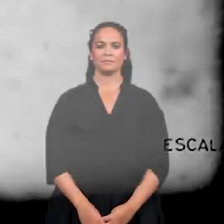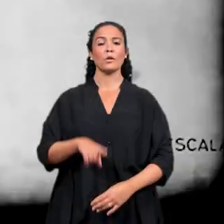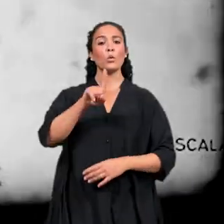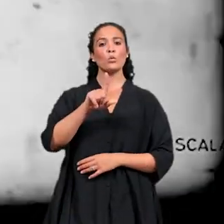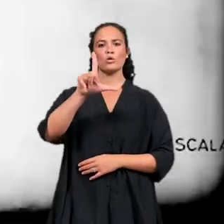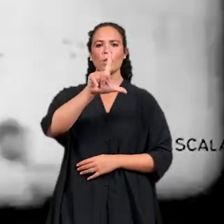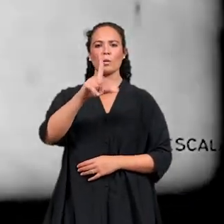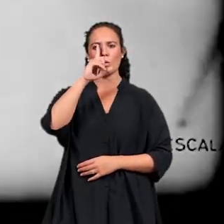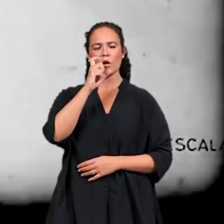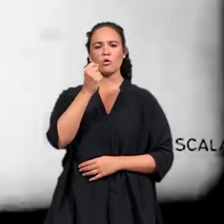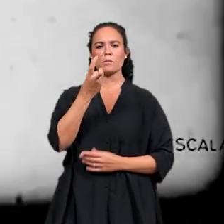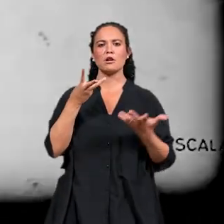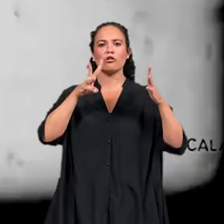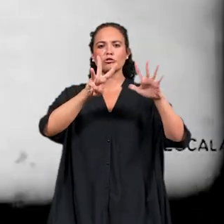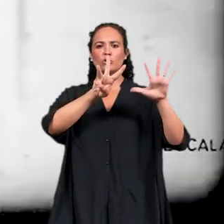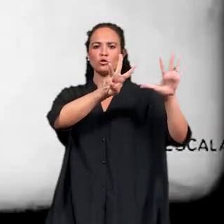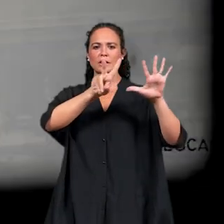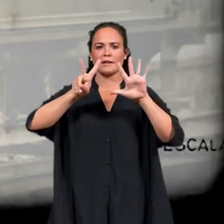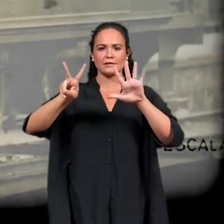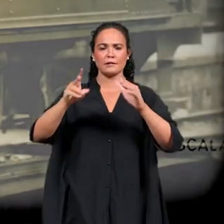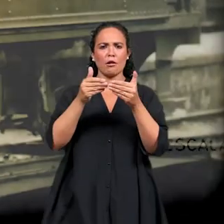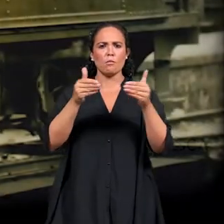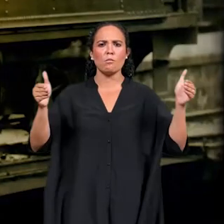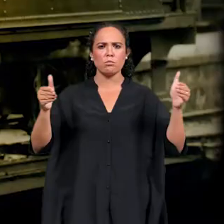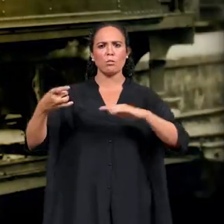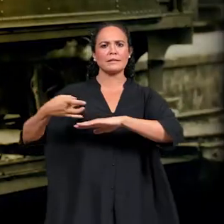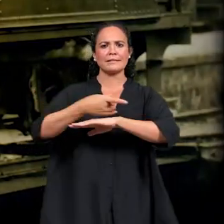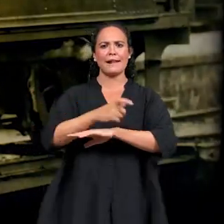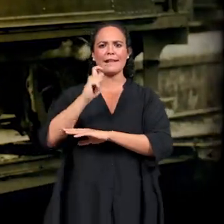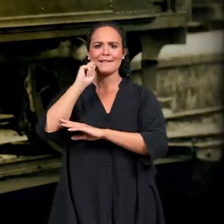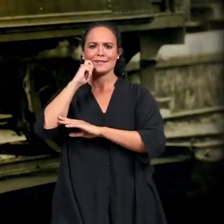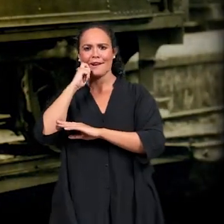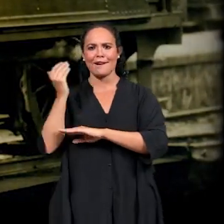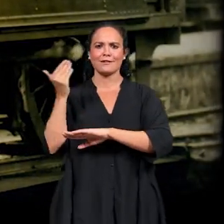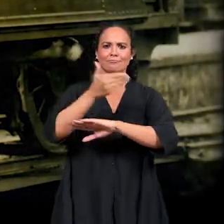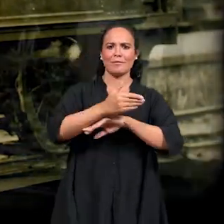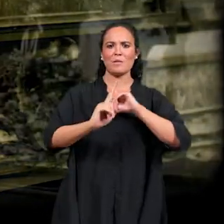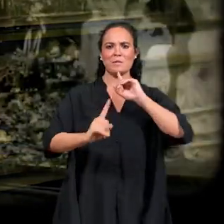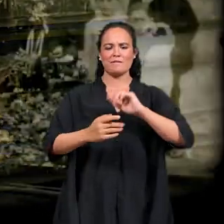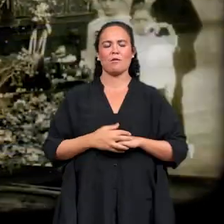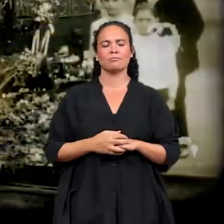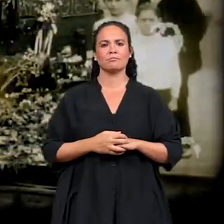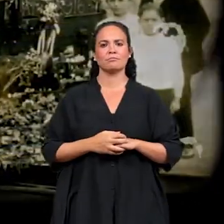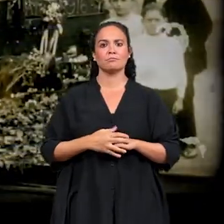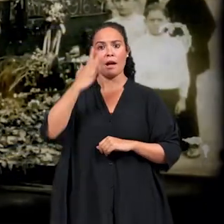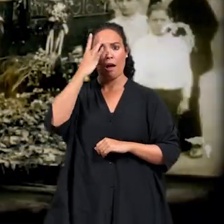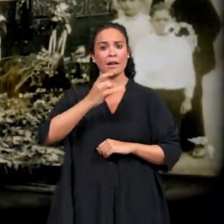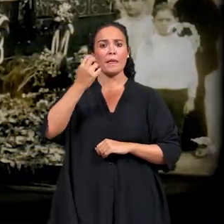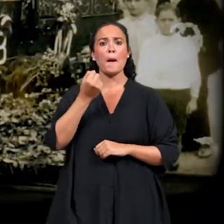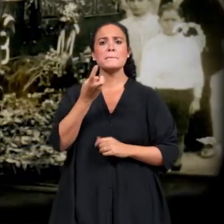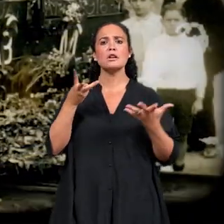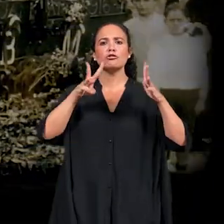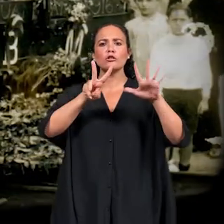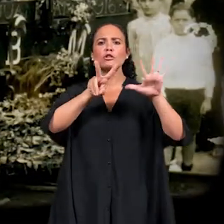1 de julio de 1887, queda inaugurado el tren de las Arenas a Bilbao. Se hacía realidad una idea surgida